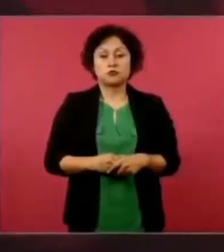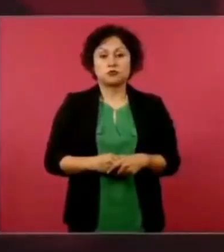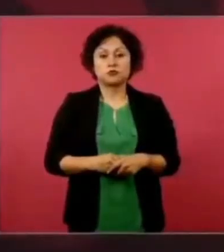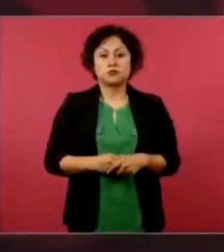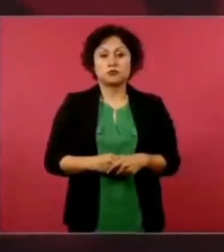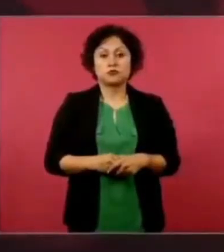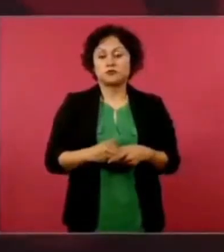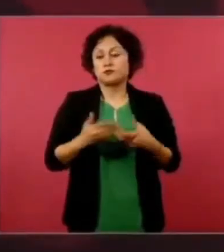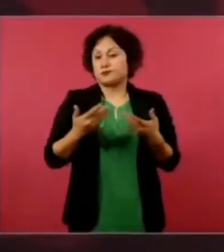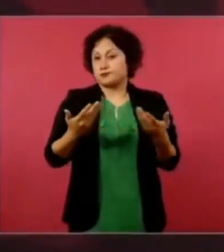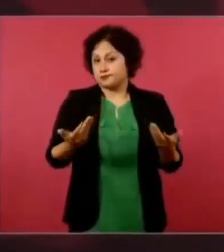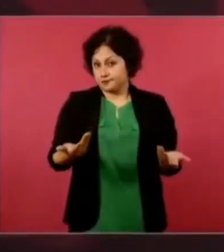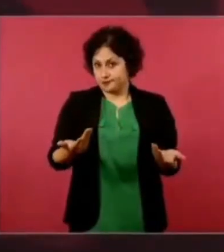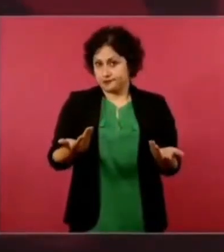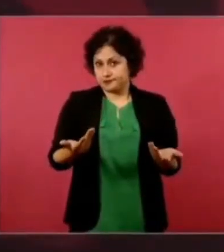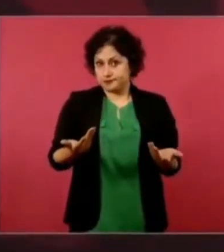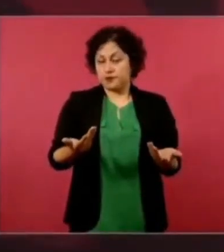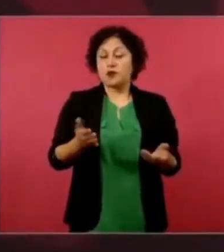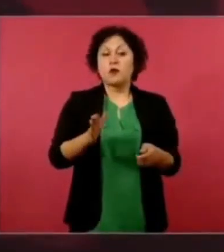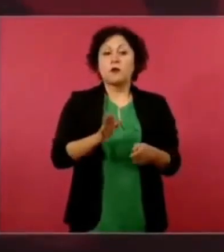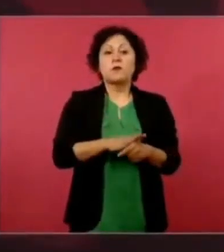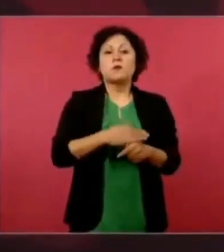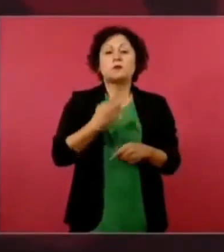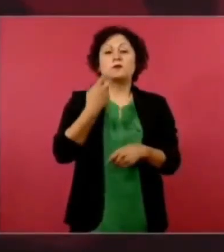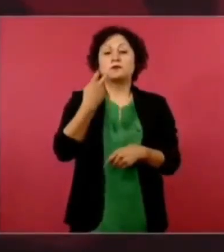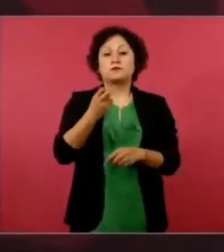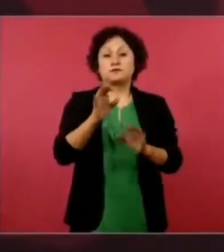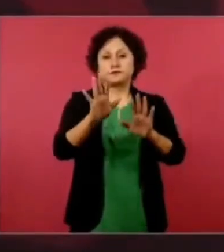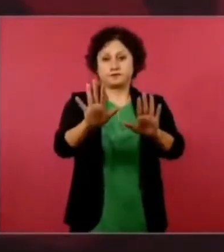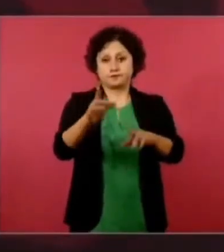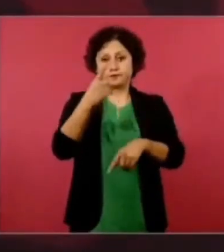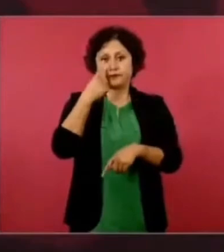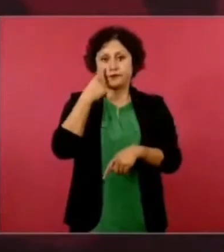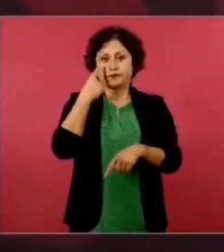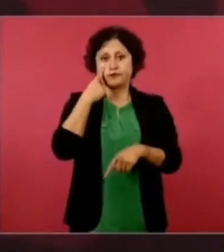Entonces, una cosa es que por consigna